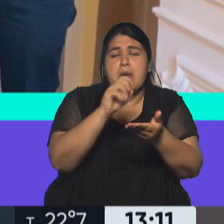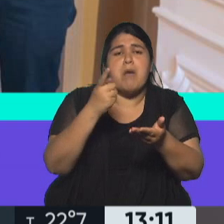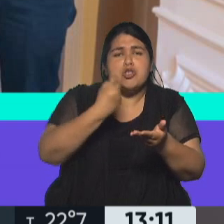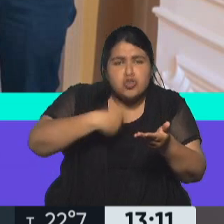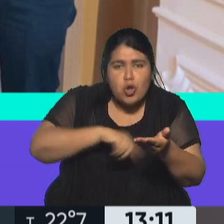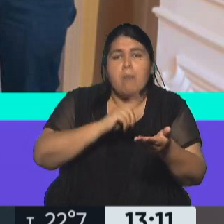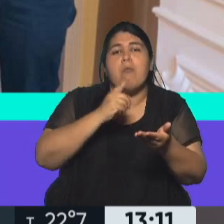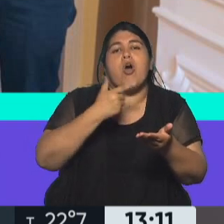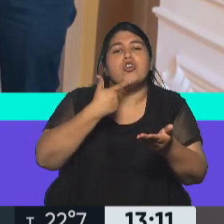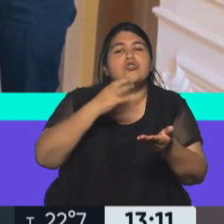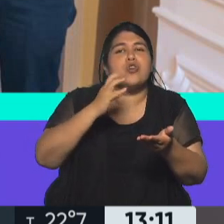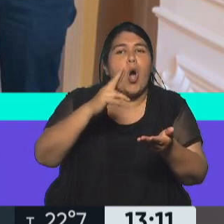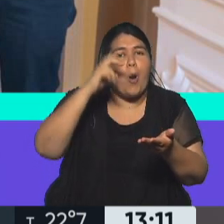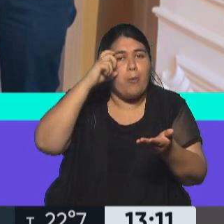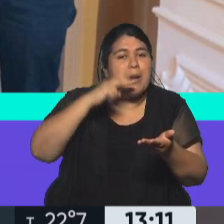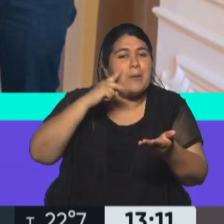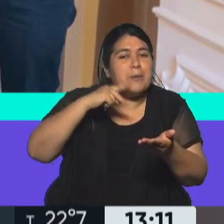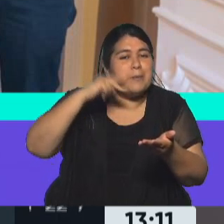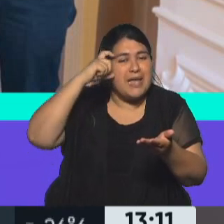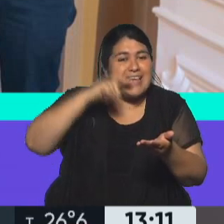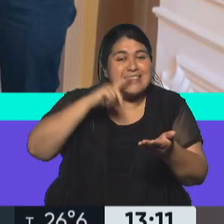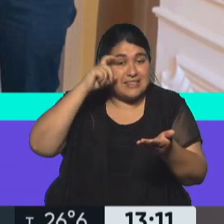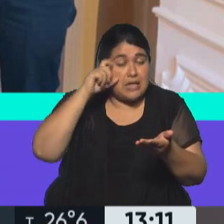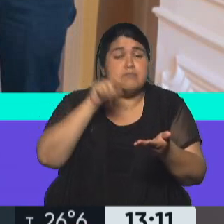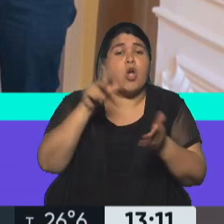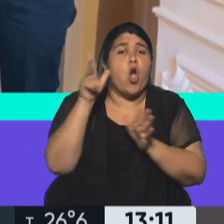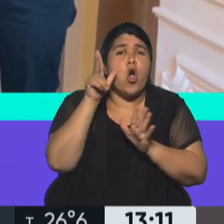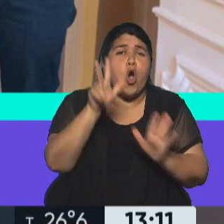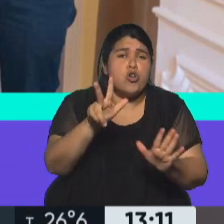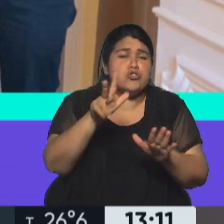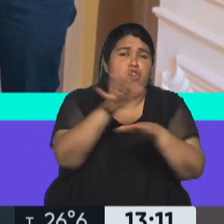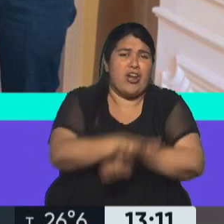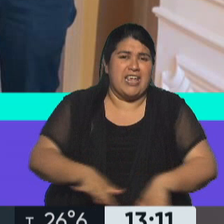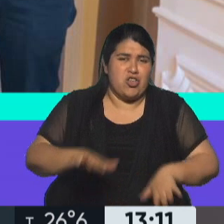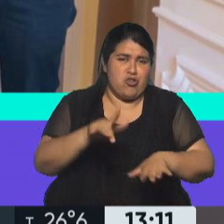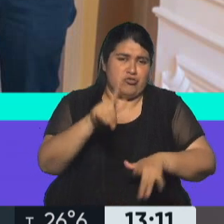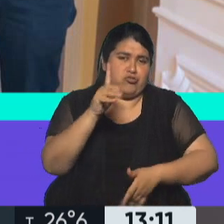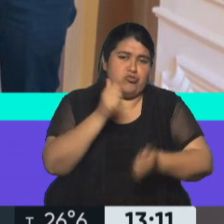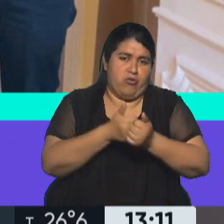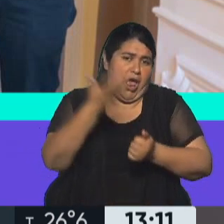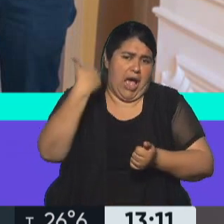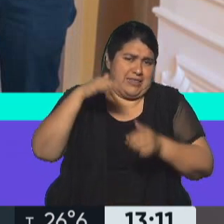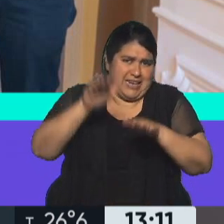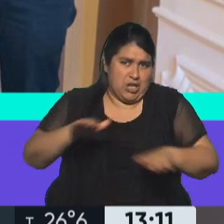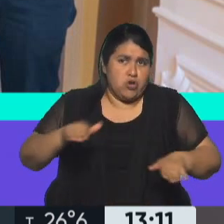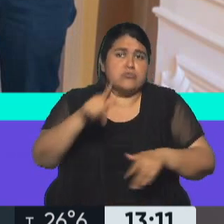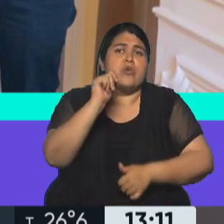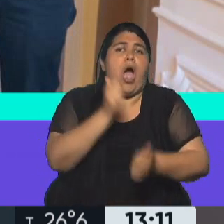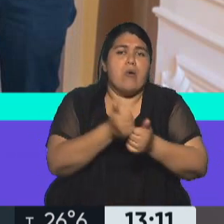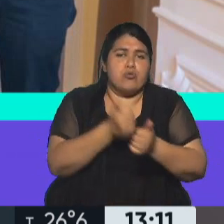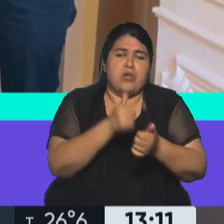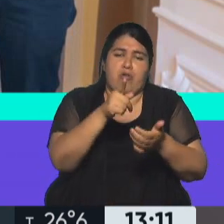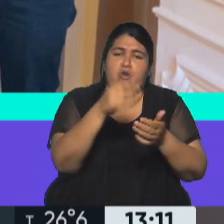de 8 personas que fueron abusadas en su niñez y cuentan cuáles son las consecuencias de esto,